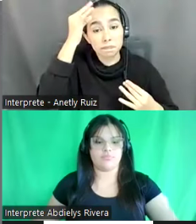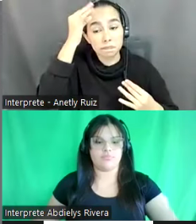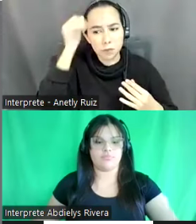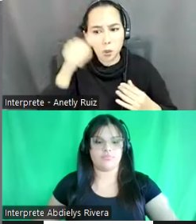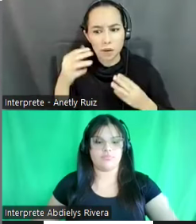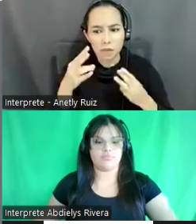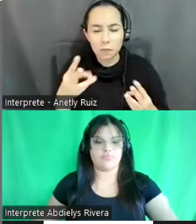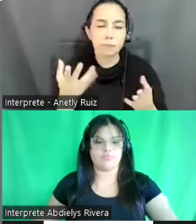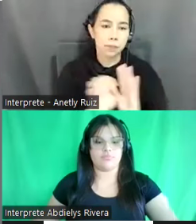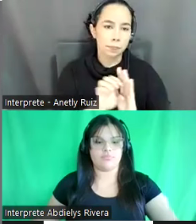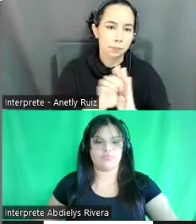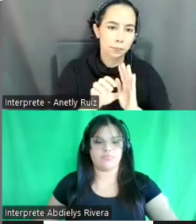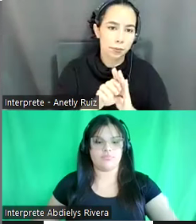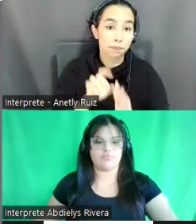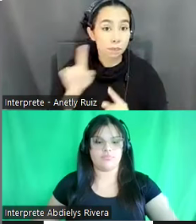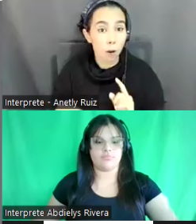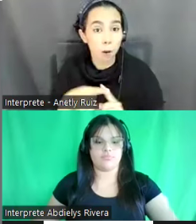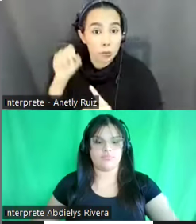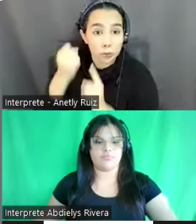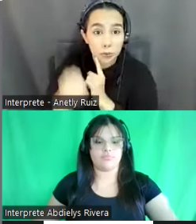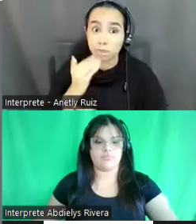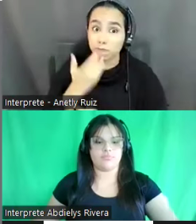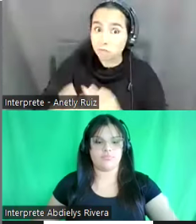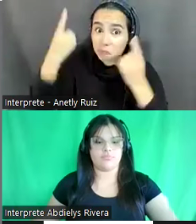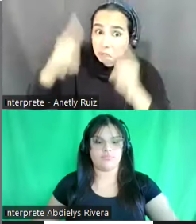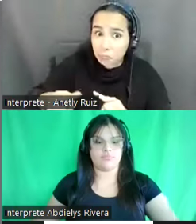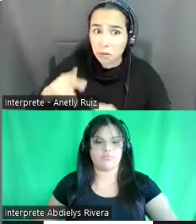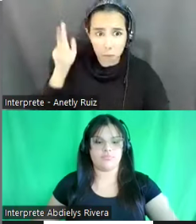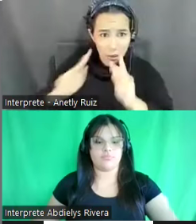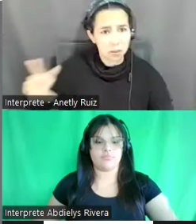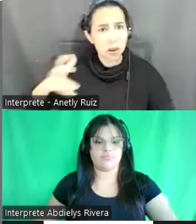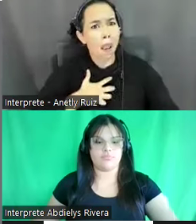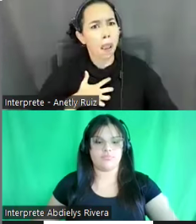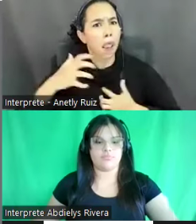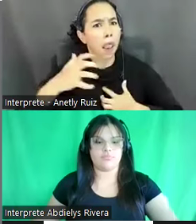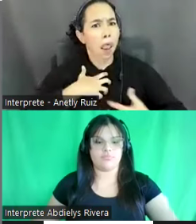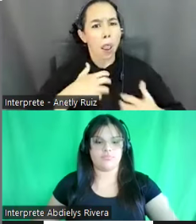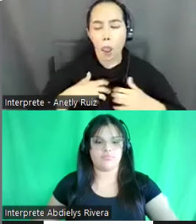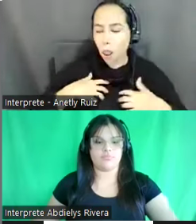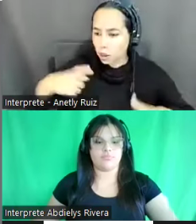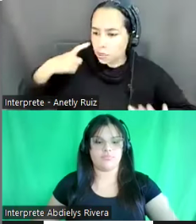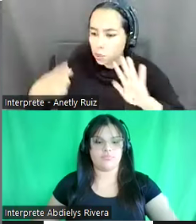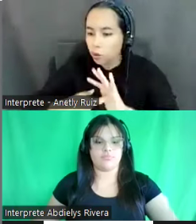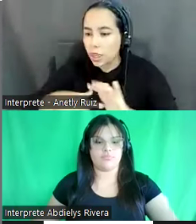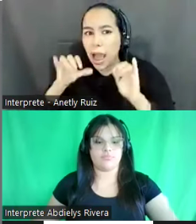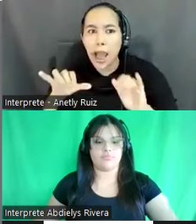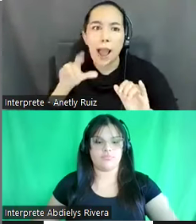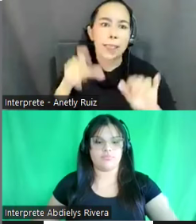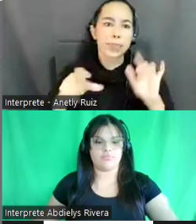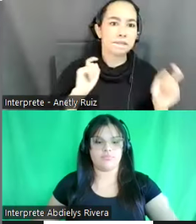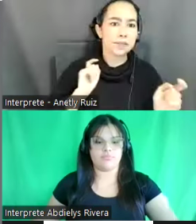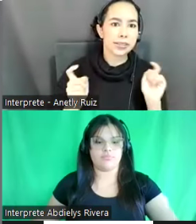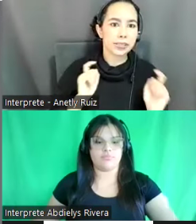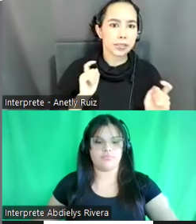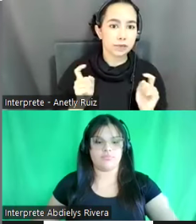quejas y agravios que se trabajan las situaciones en particular. Y es una verdad, realidad. No es hasta que el paciente puede ejercer